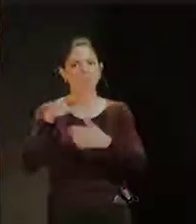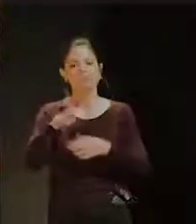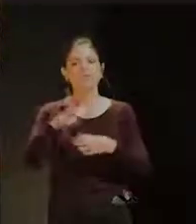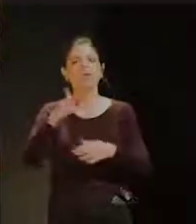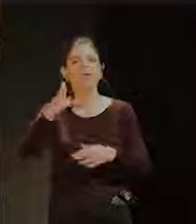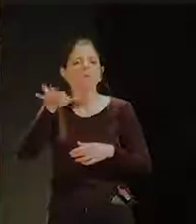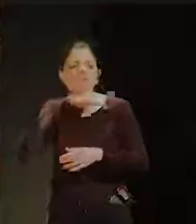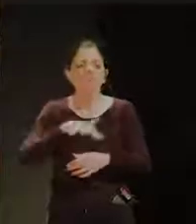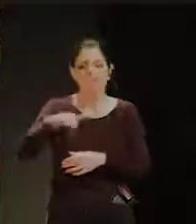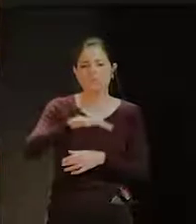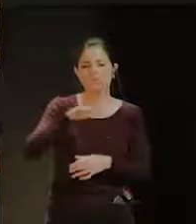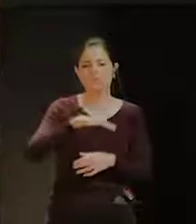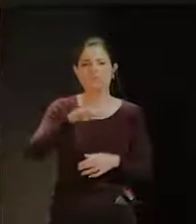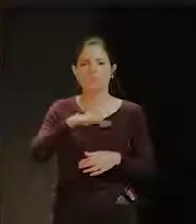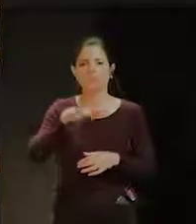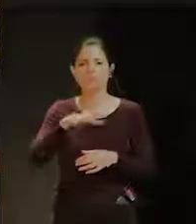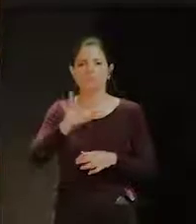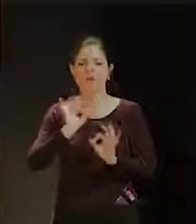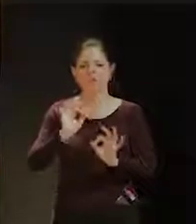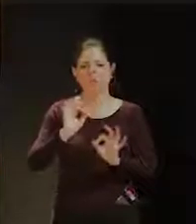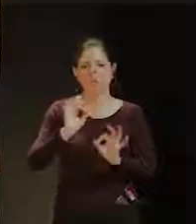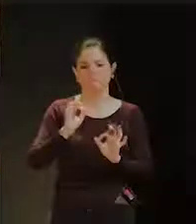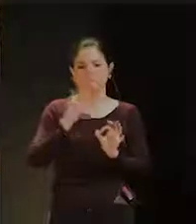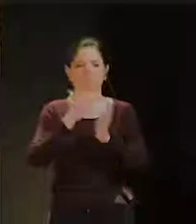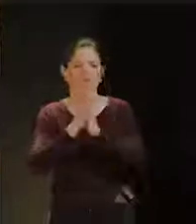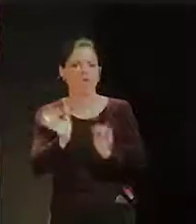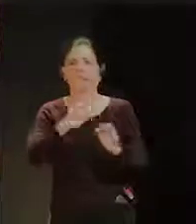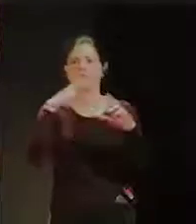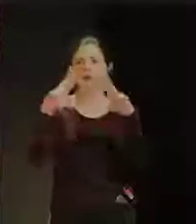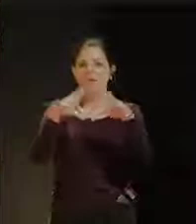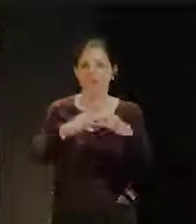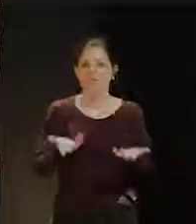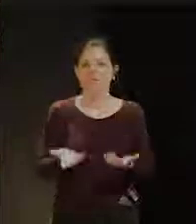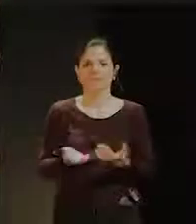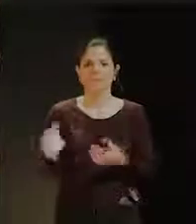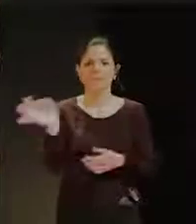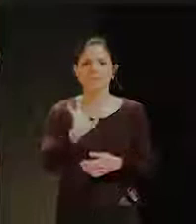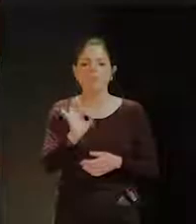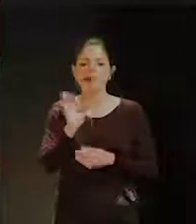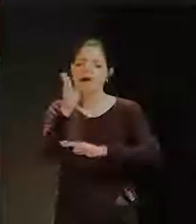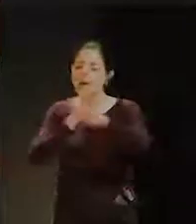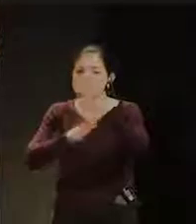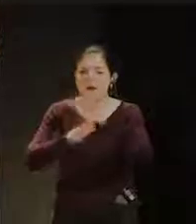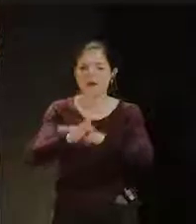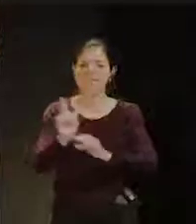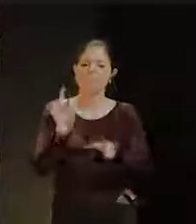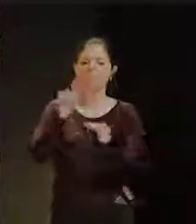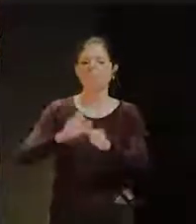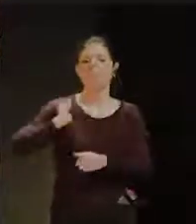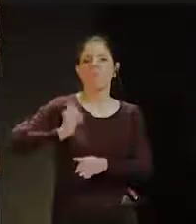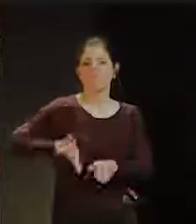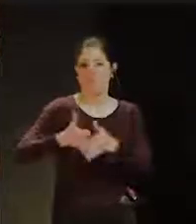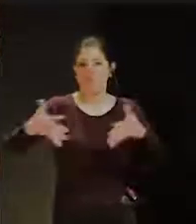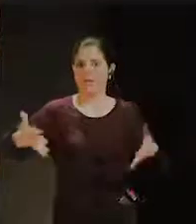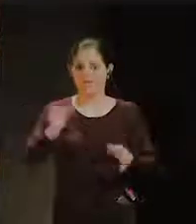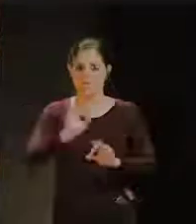bancos, lugares de oración, por ejemplo, iglesias, o acceder y ser miembro de un club